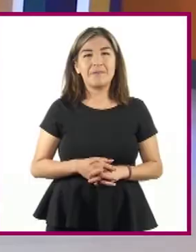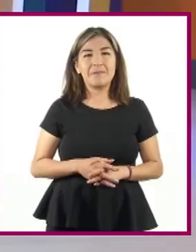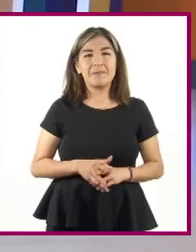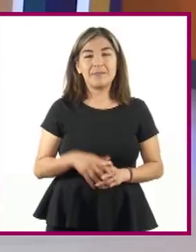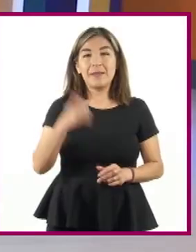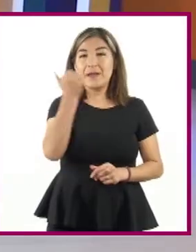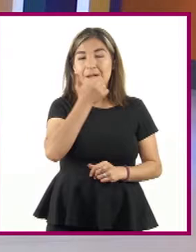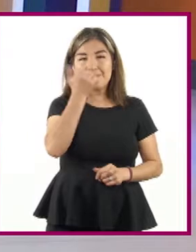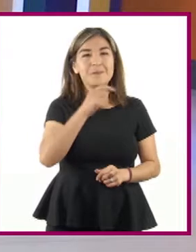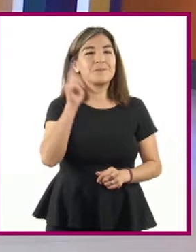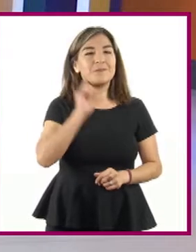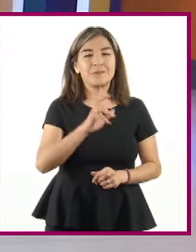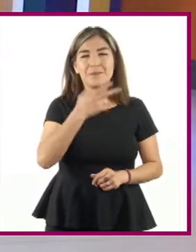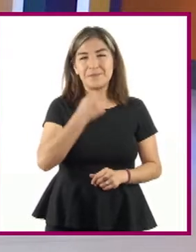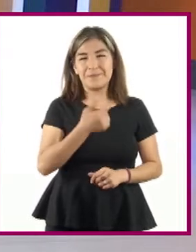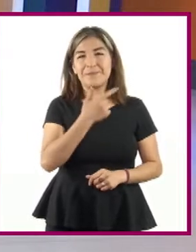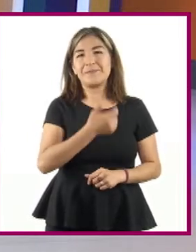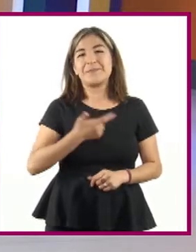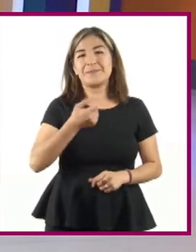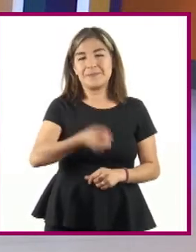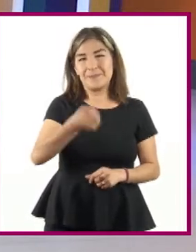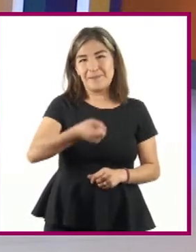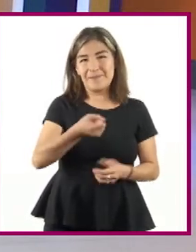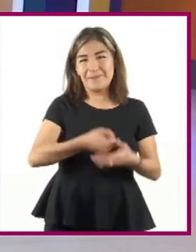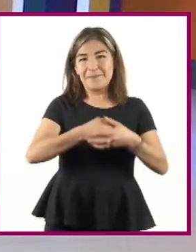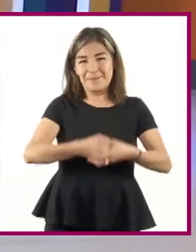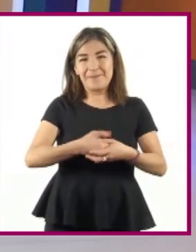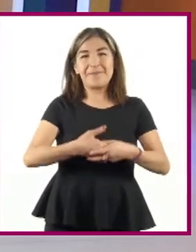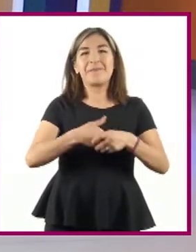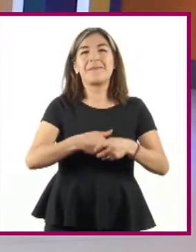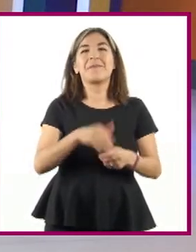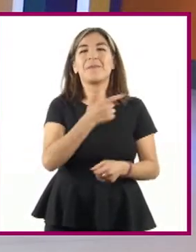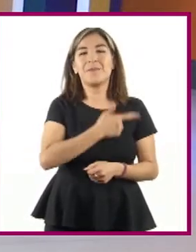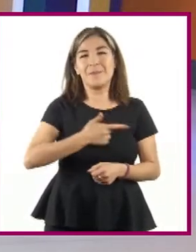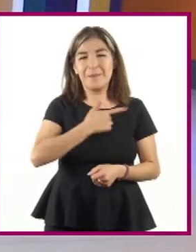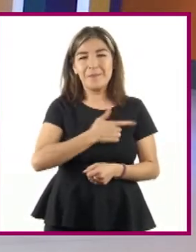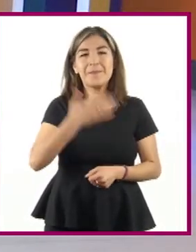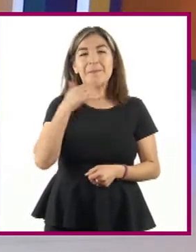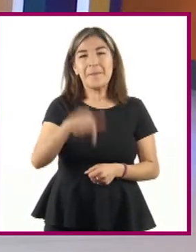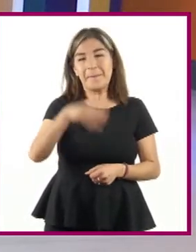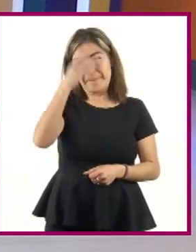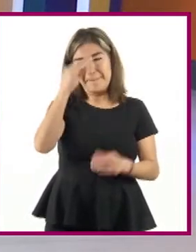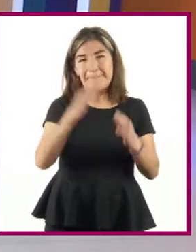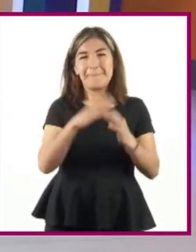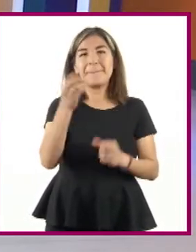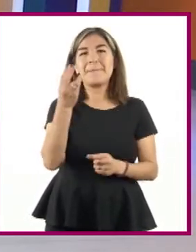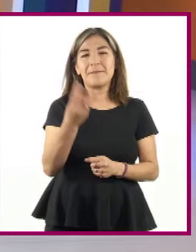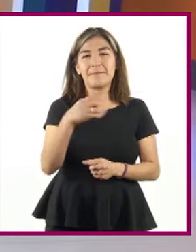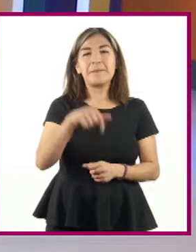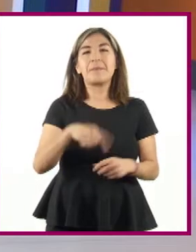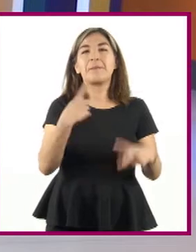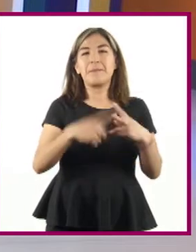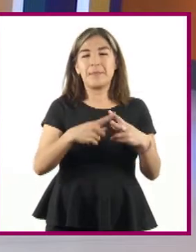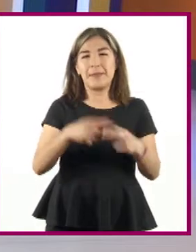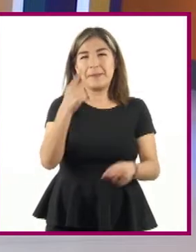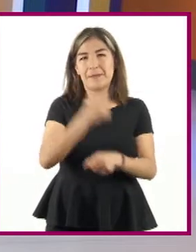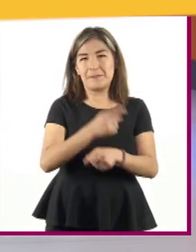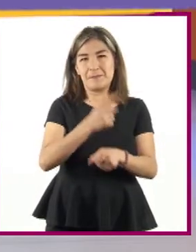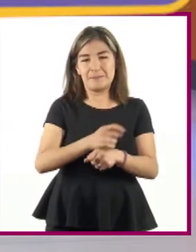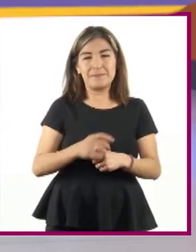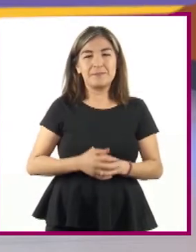Alumnas y alumnos, les saludamos cordialmente en esta nueva sesión de Aprende en Casa 3 de la asignatura de Matemáticas de primer